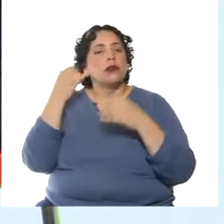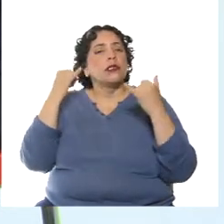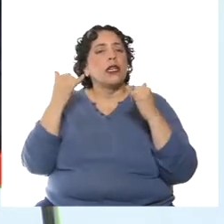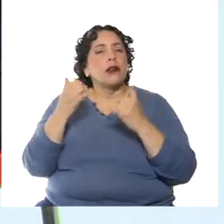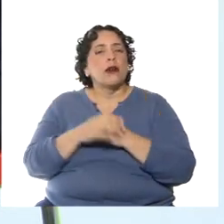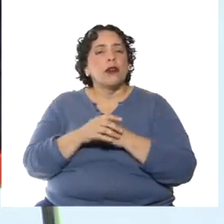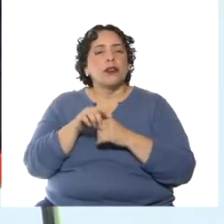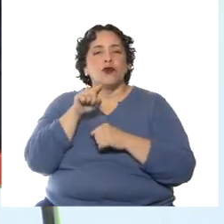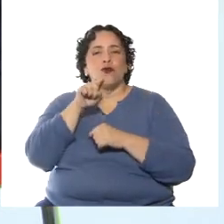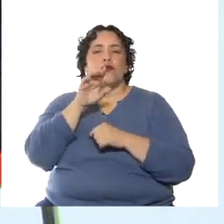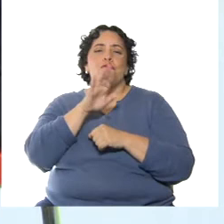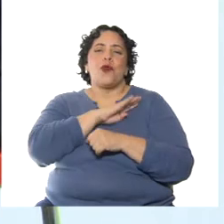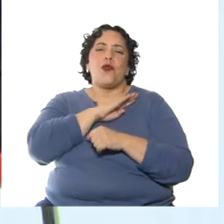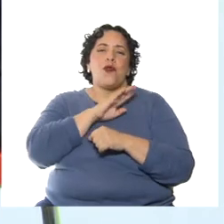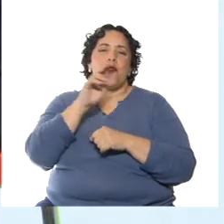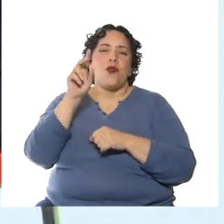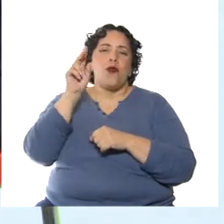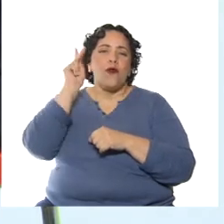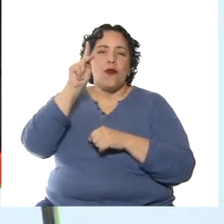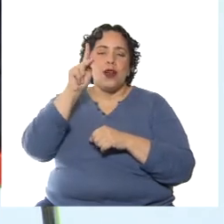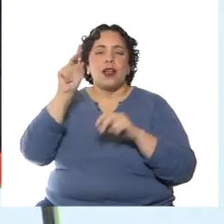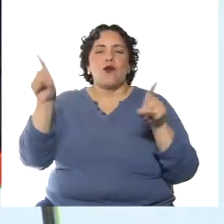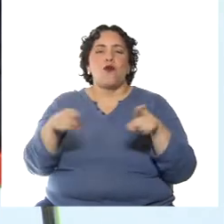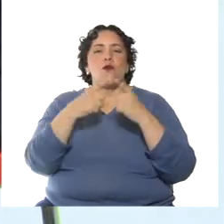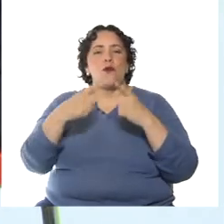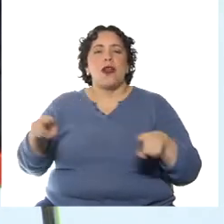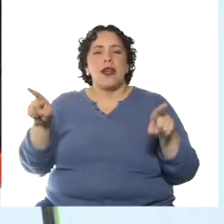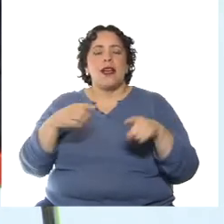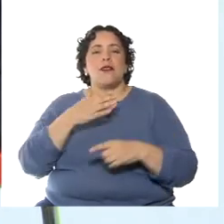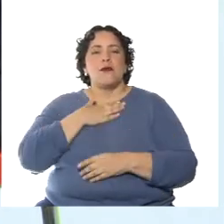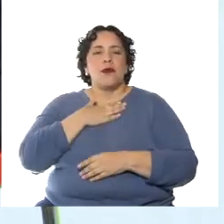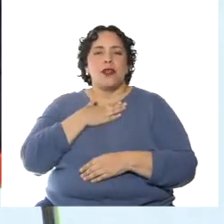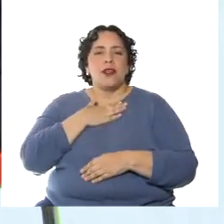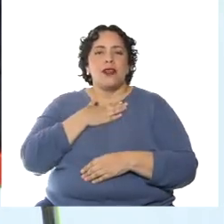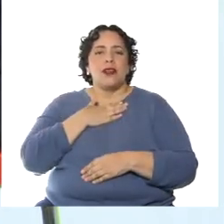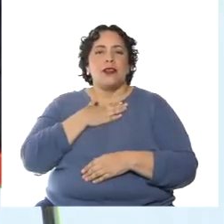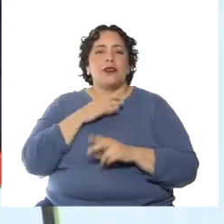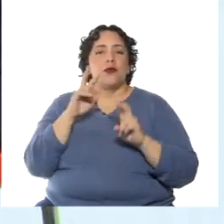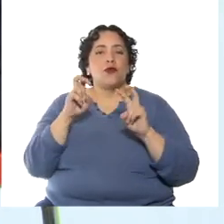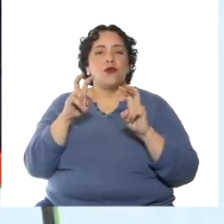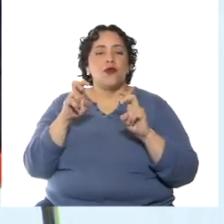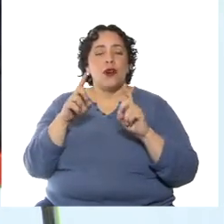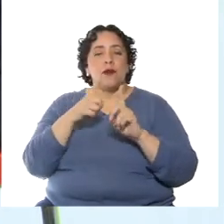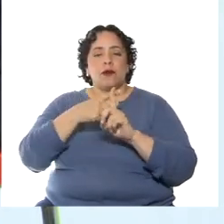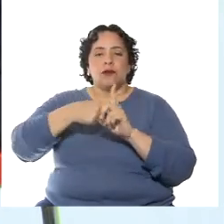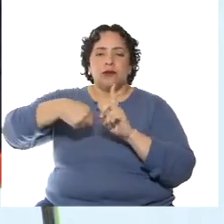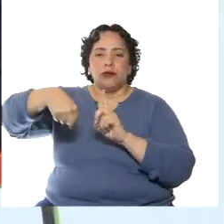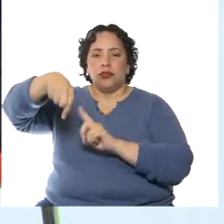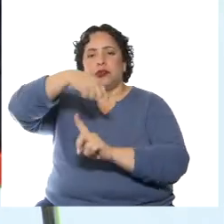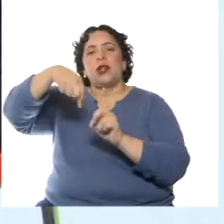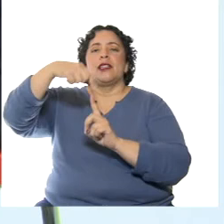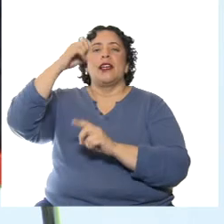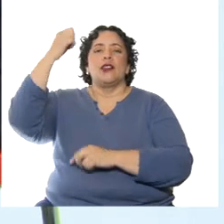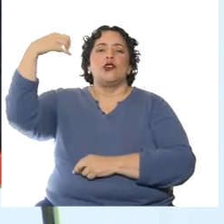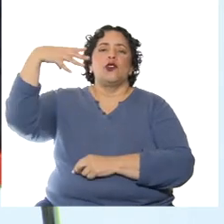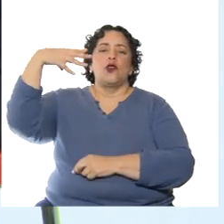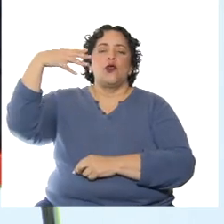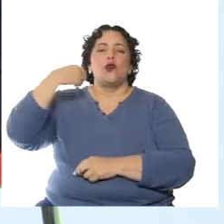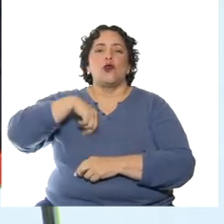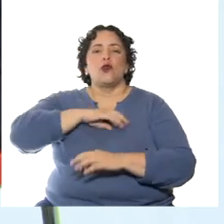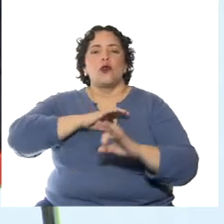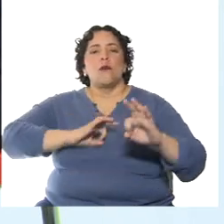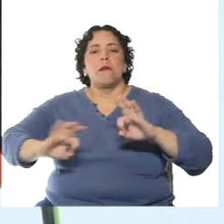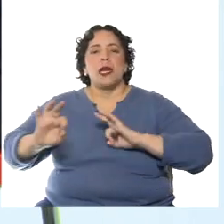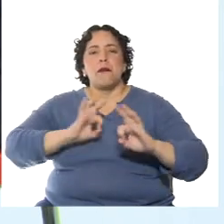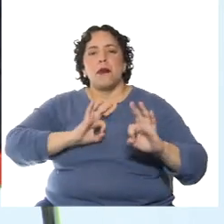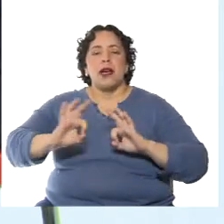Su cumpleaños, profe. ¡Excelente! Mi cumpleaños, una nueva vuelta al sol. Tenemos preparada